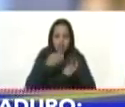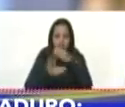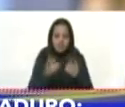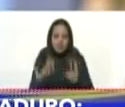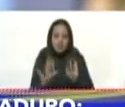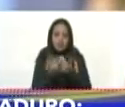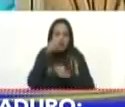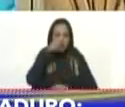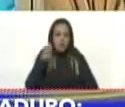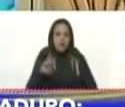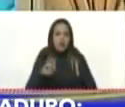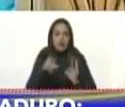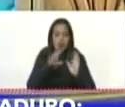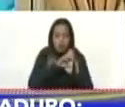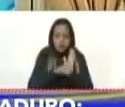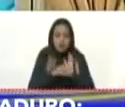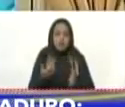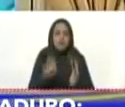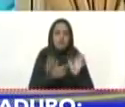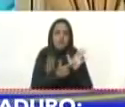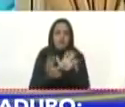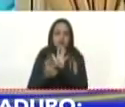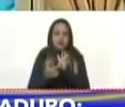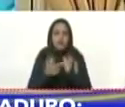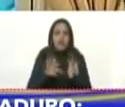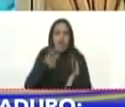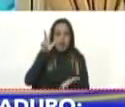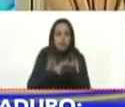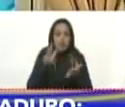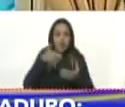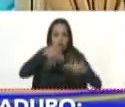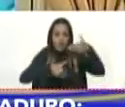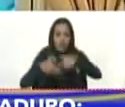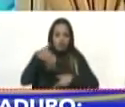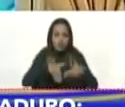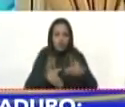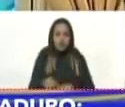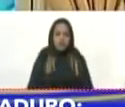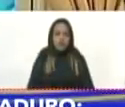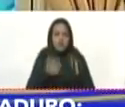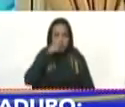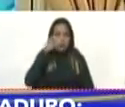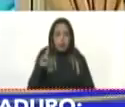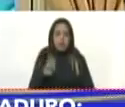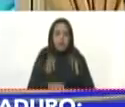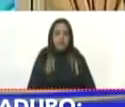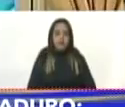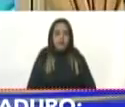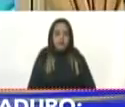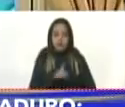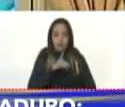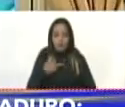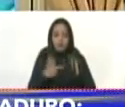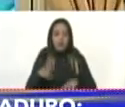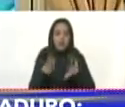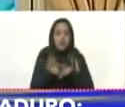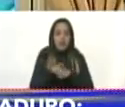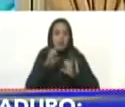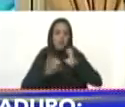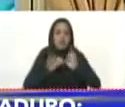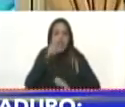ejemplar y que fue aprobada por el voto del pueblo en un referéndum. No podemos dejar de emocionarnos que en el